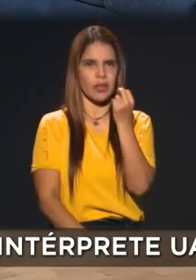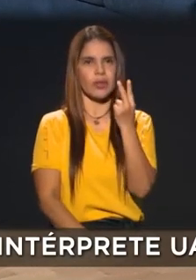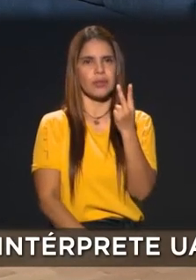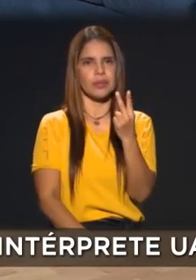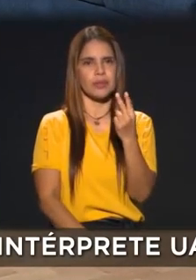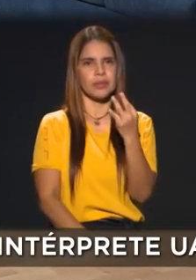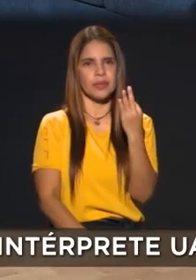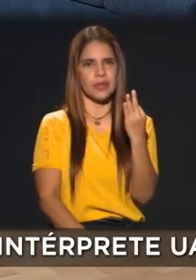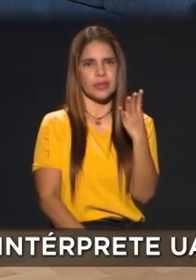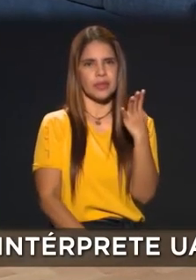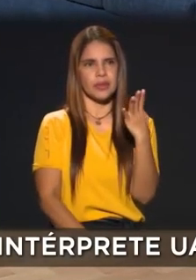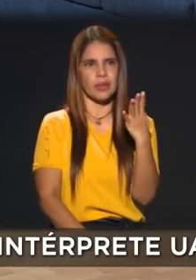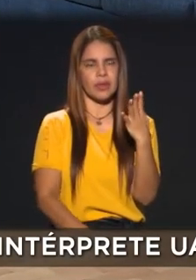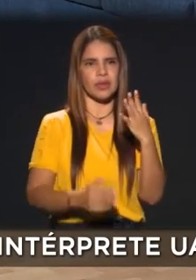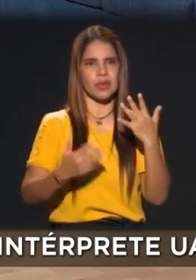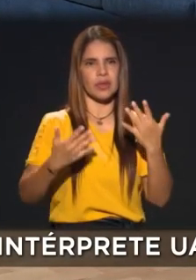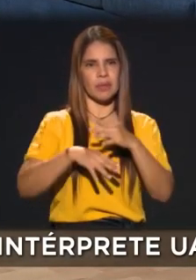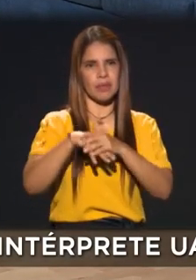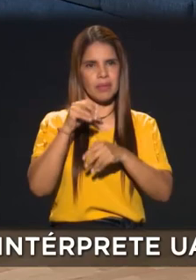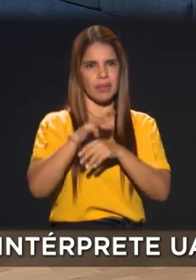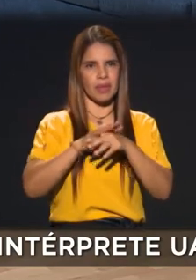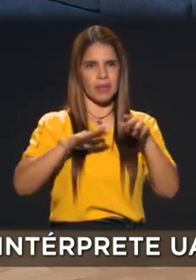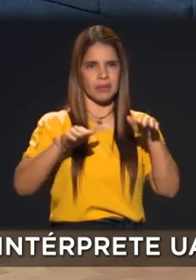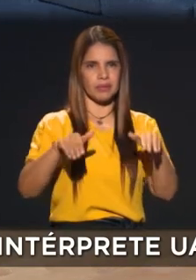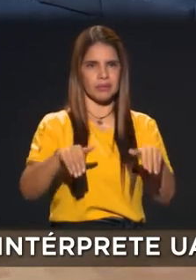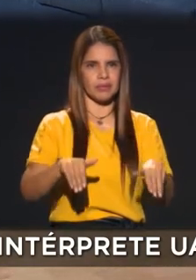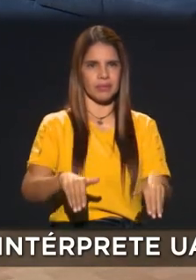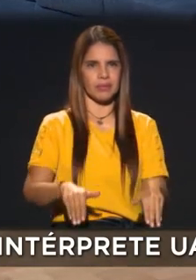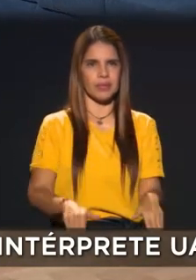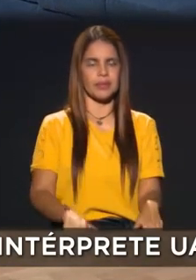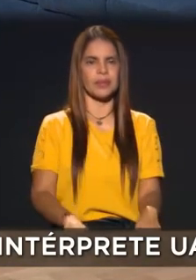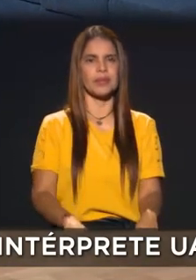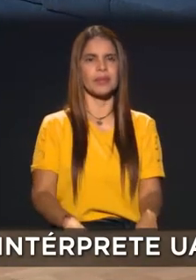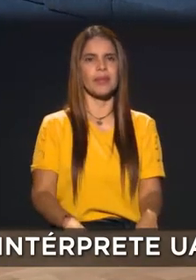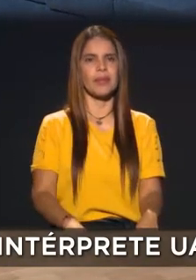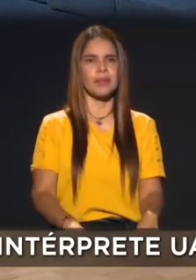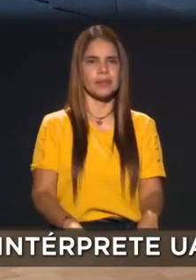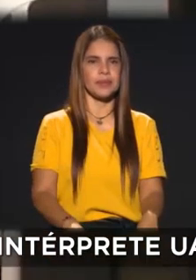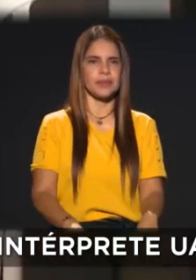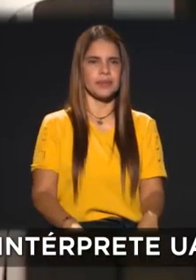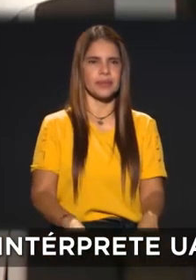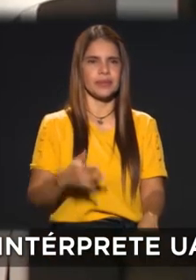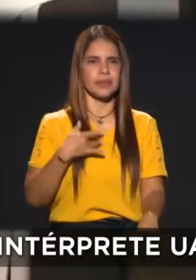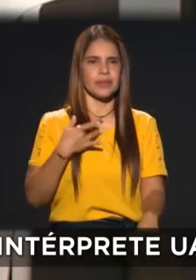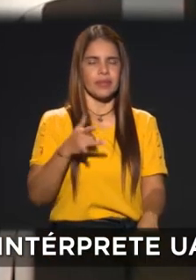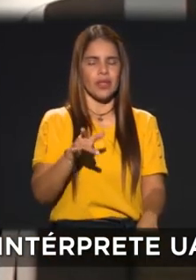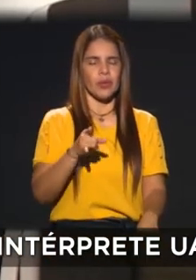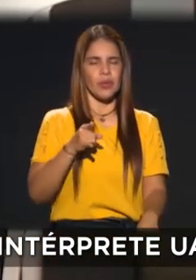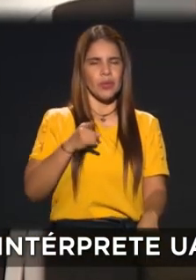4. Liberas la mano, la dejas apoyada sobre la rodilla y allí percibes las sensaciones de la